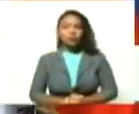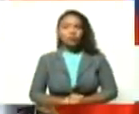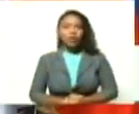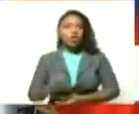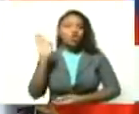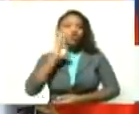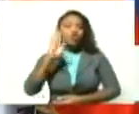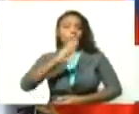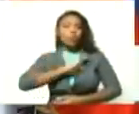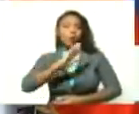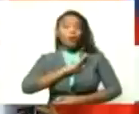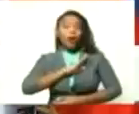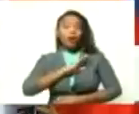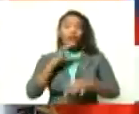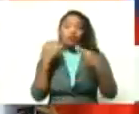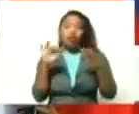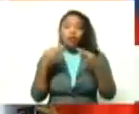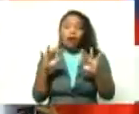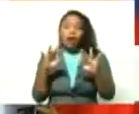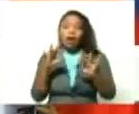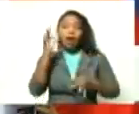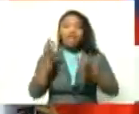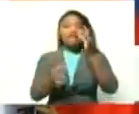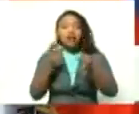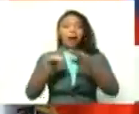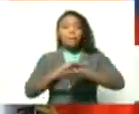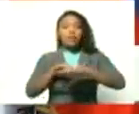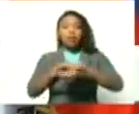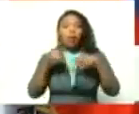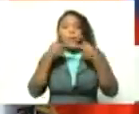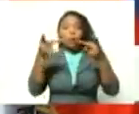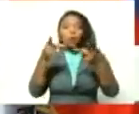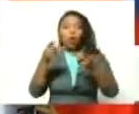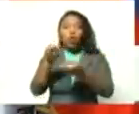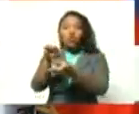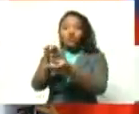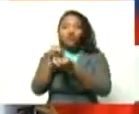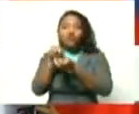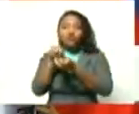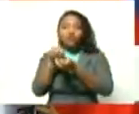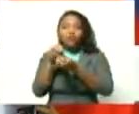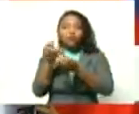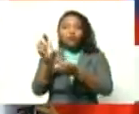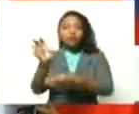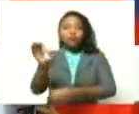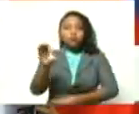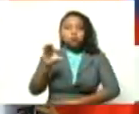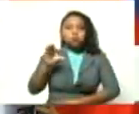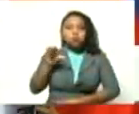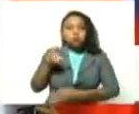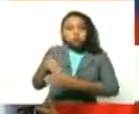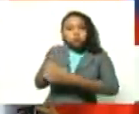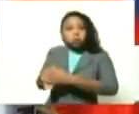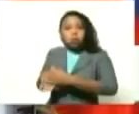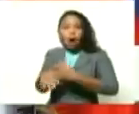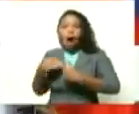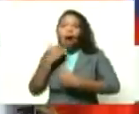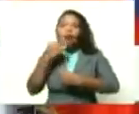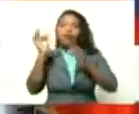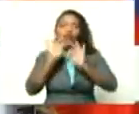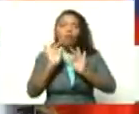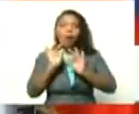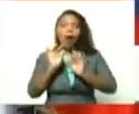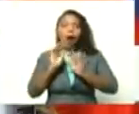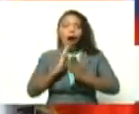Corrupción propia simple. El fiscal del Ministerio Público cobra y recibe una cantidad de dinero para de alguna manera